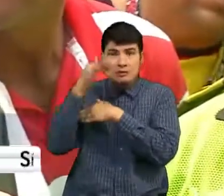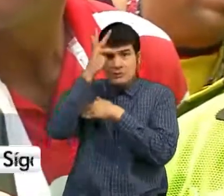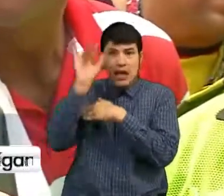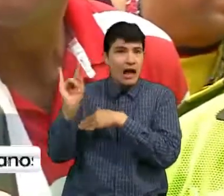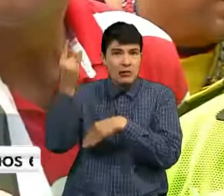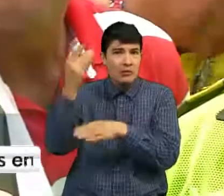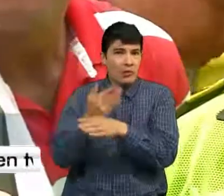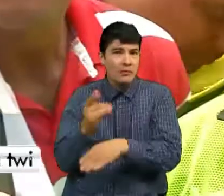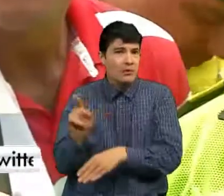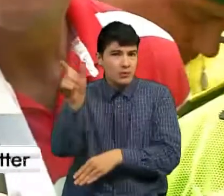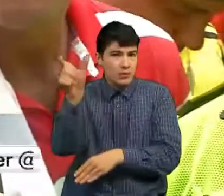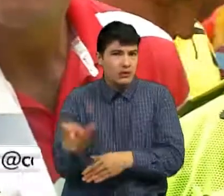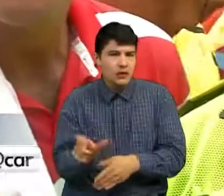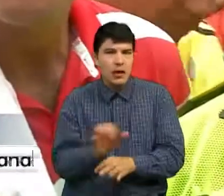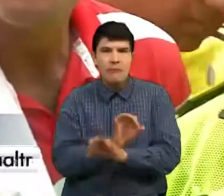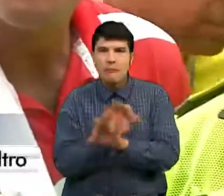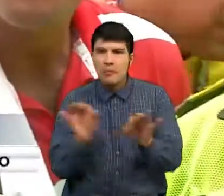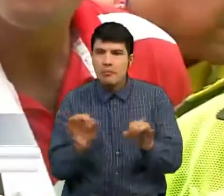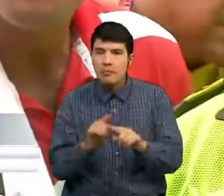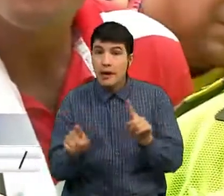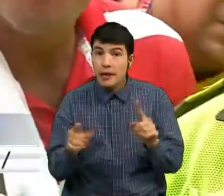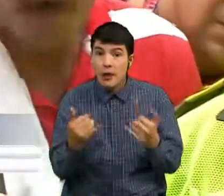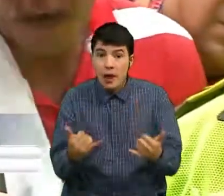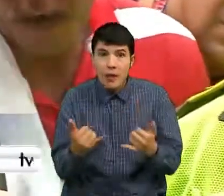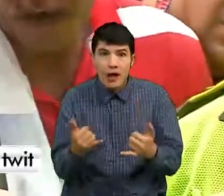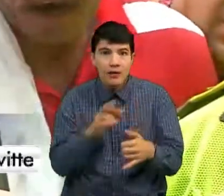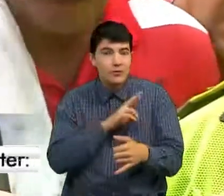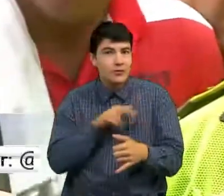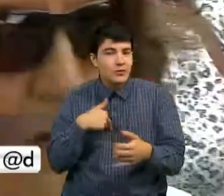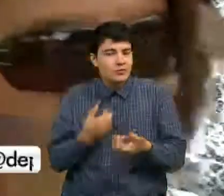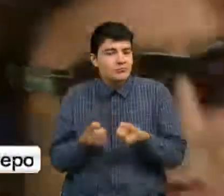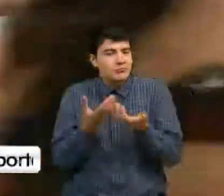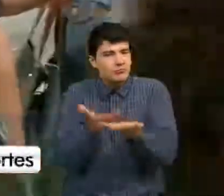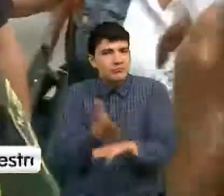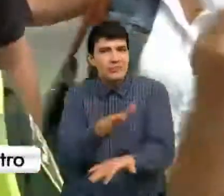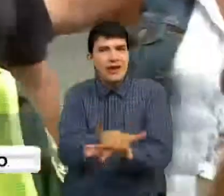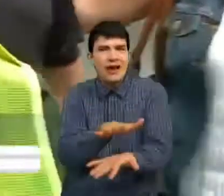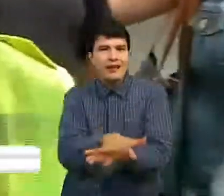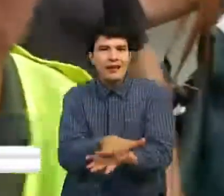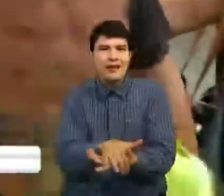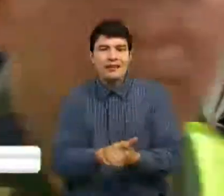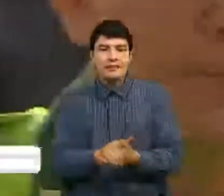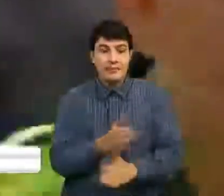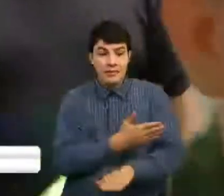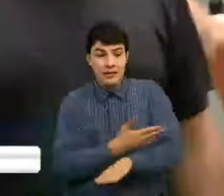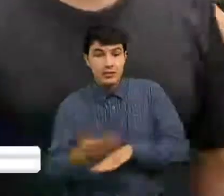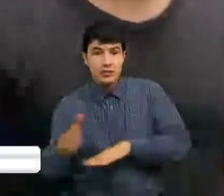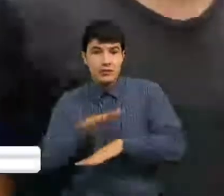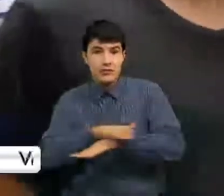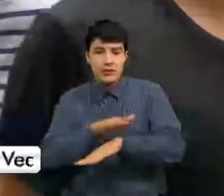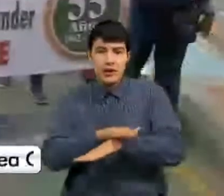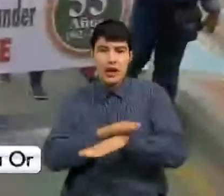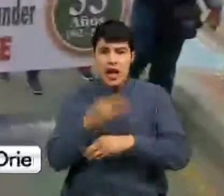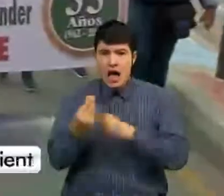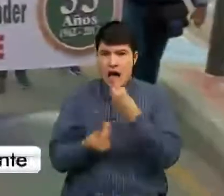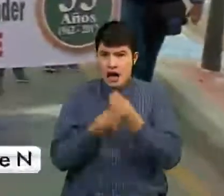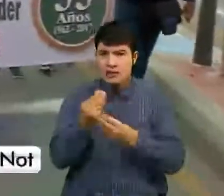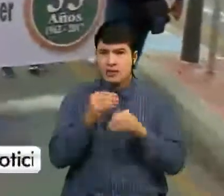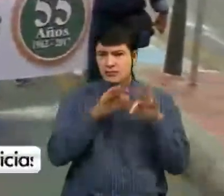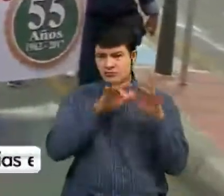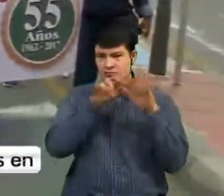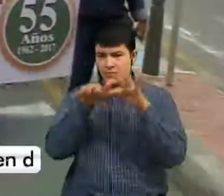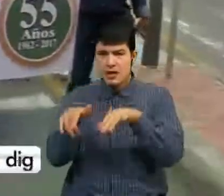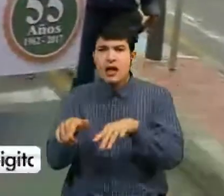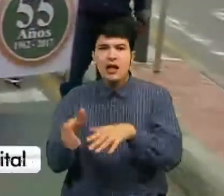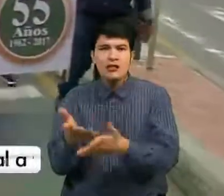persona. Pero afortunadamente damos un parte de tranquilidad. En la tarde se realizarán algunas concentraciones,